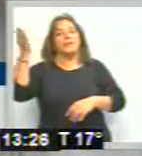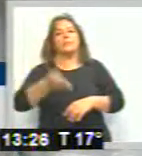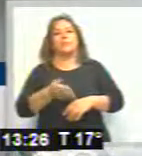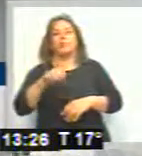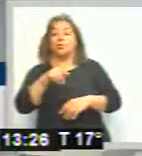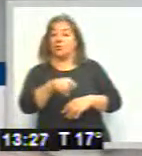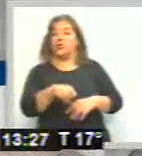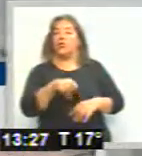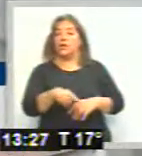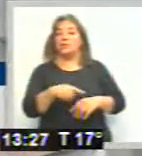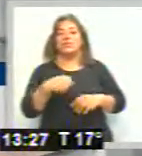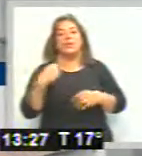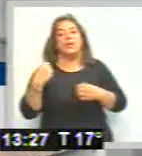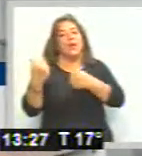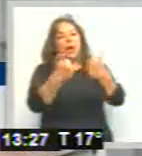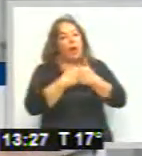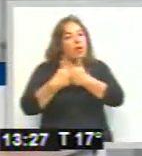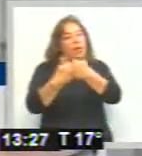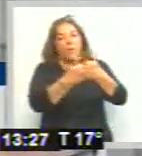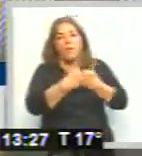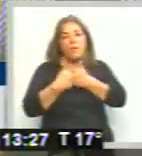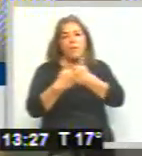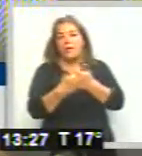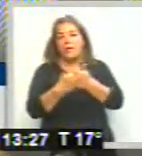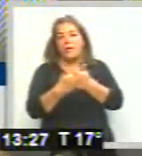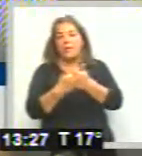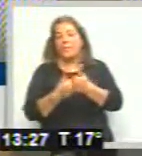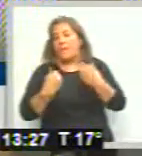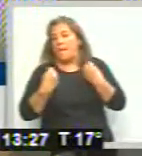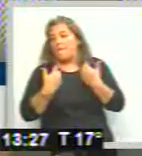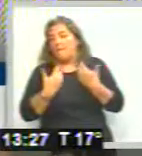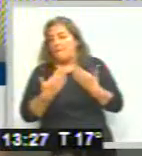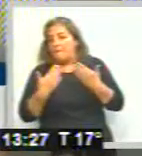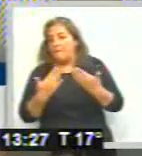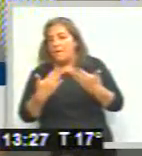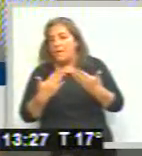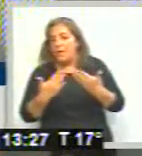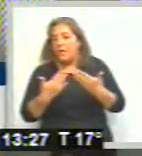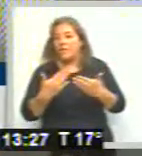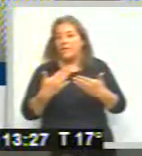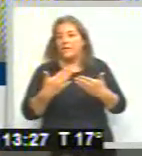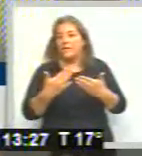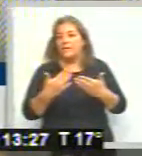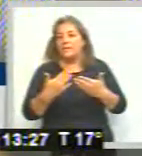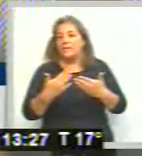porcentaje convenido como para poder poner